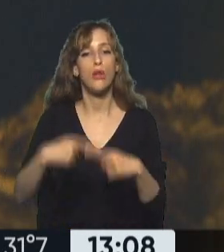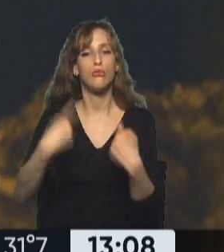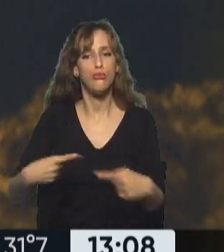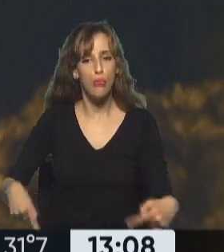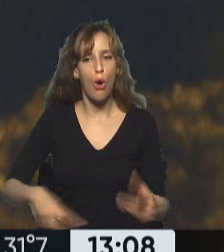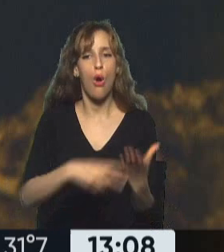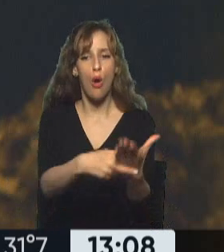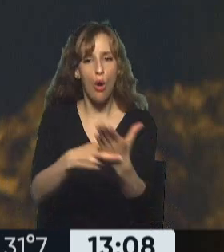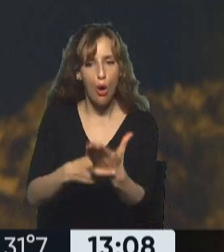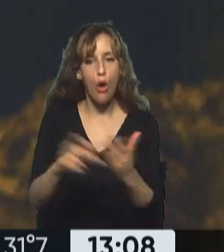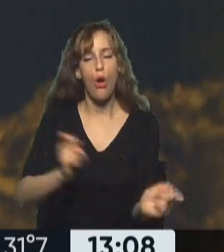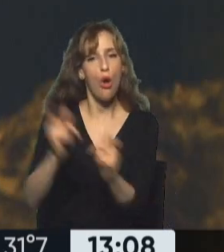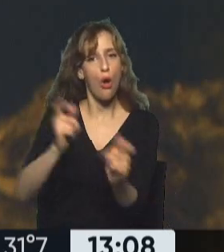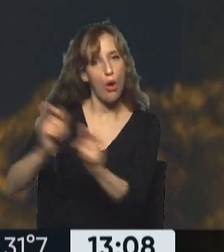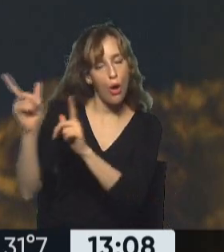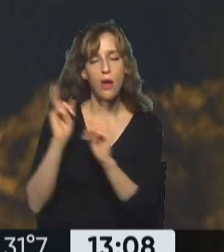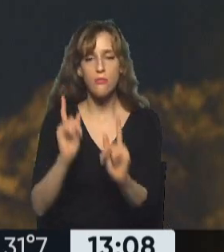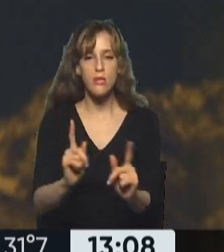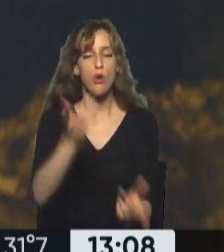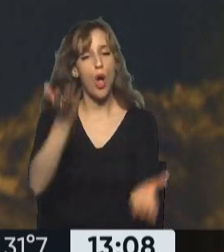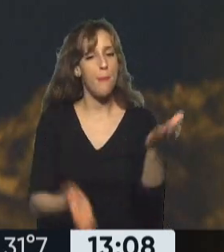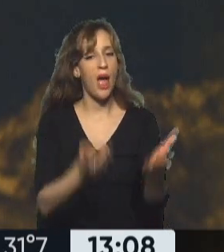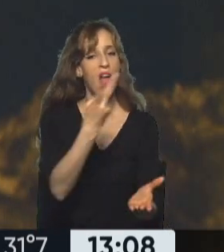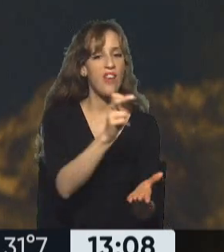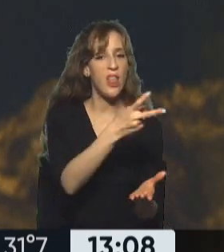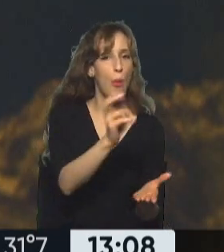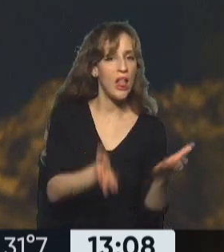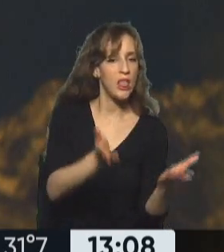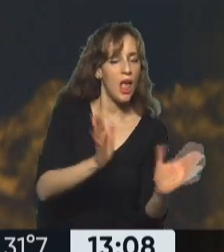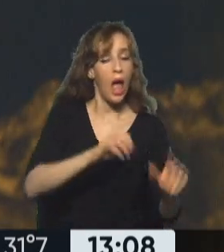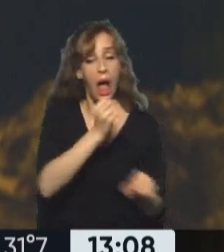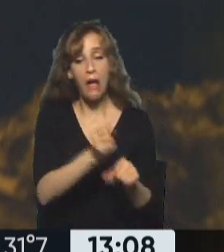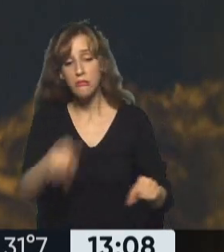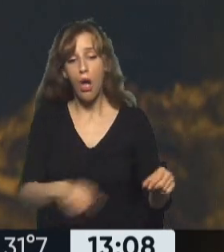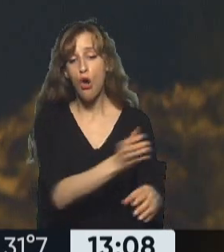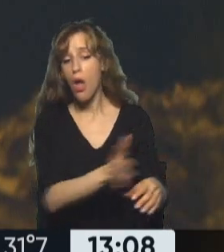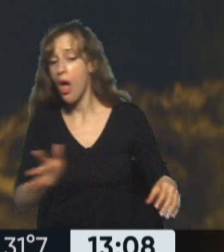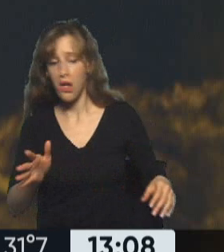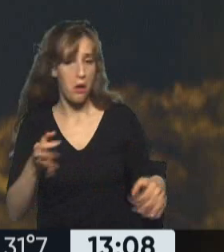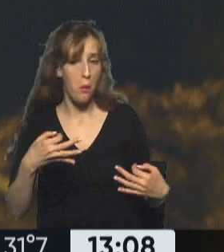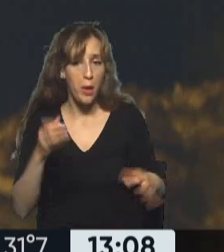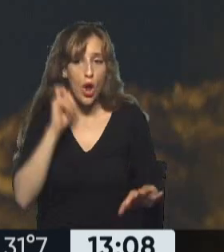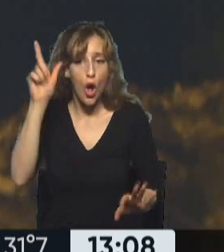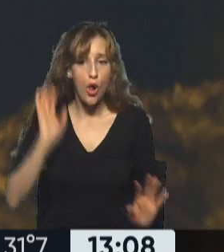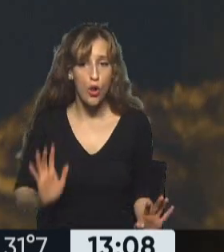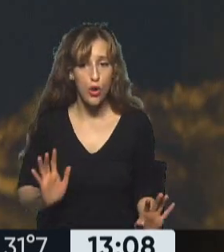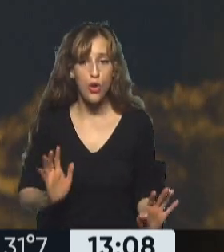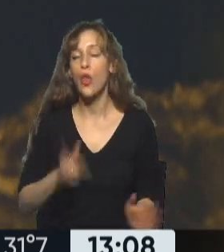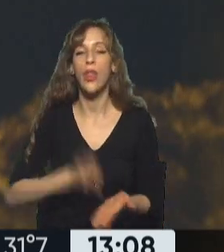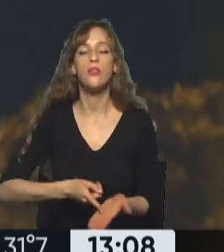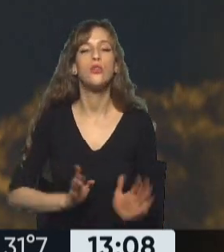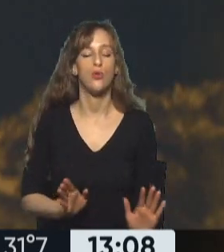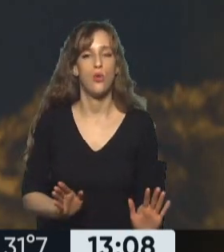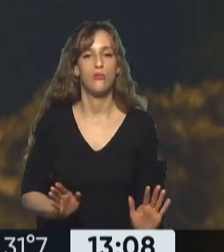del 2020, y hay que decir que esa medida funcionó. Hasta ahora, digo, hasta noviembre, venía generando